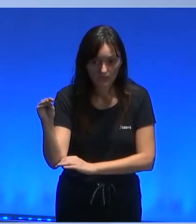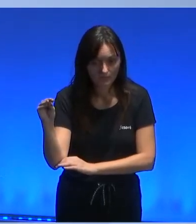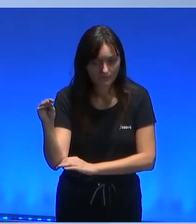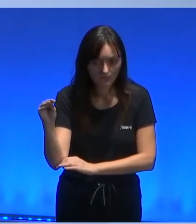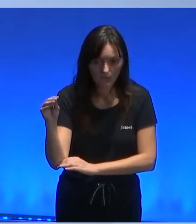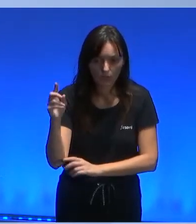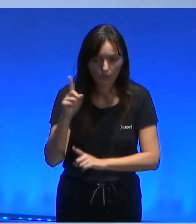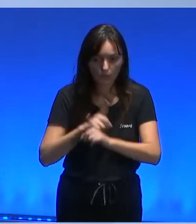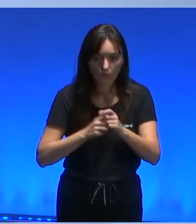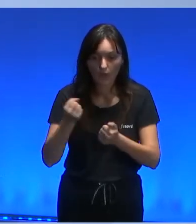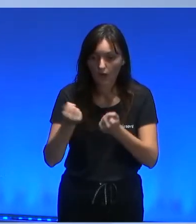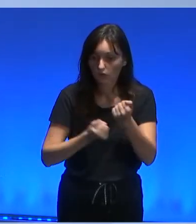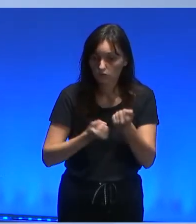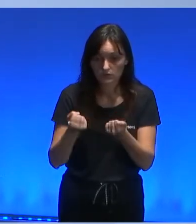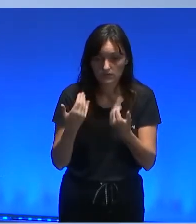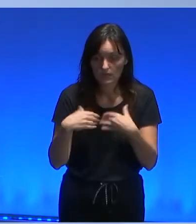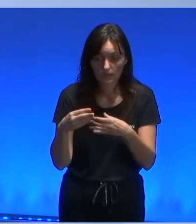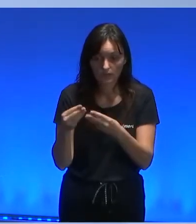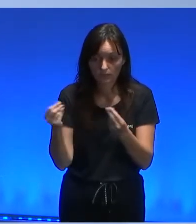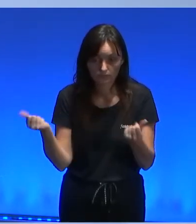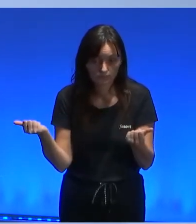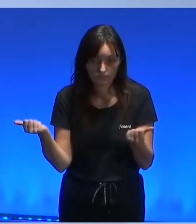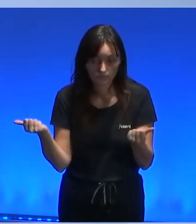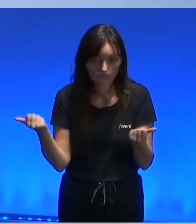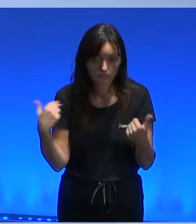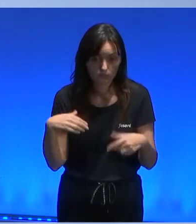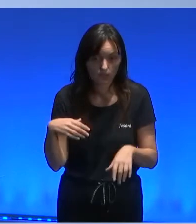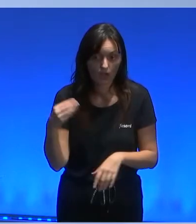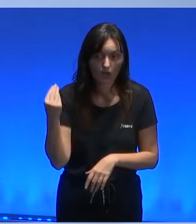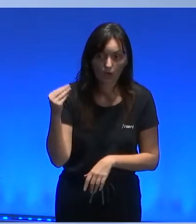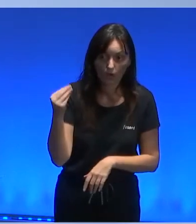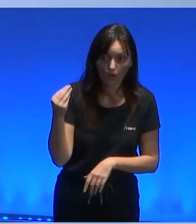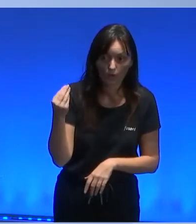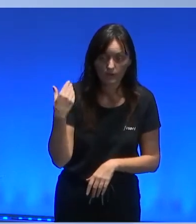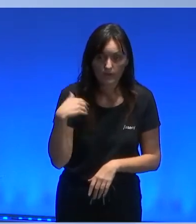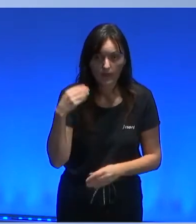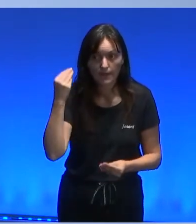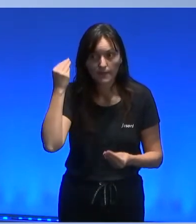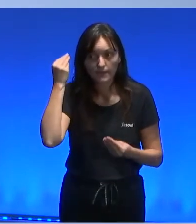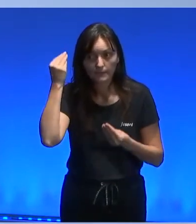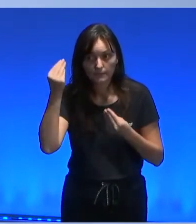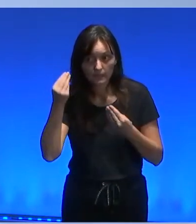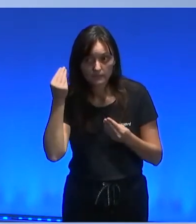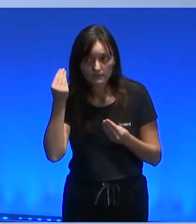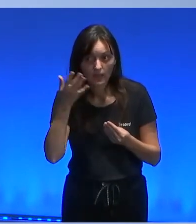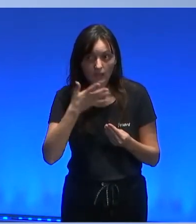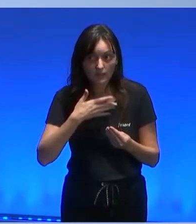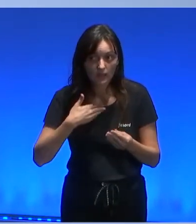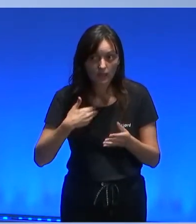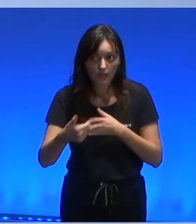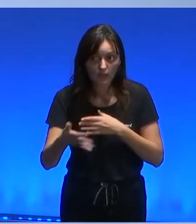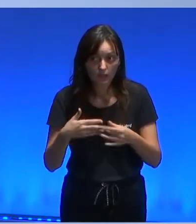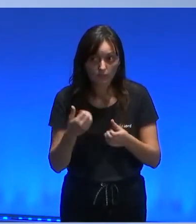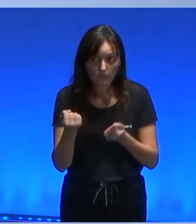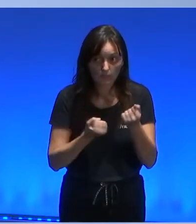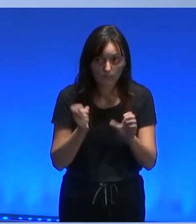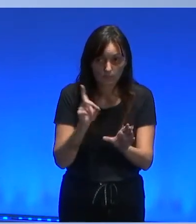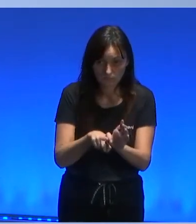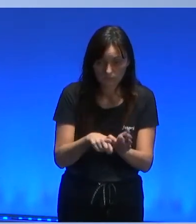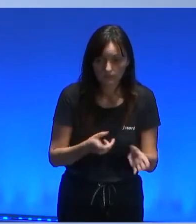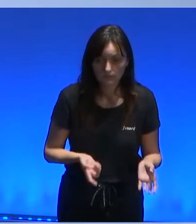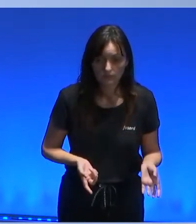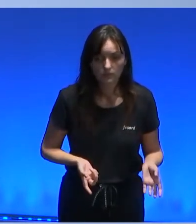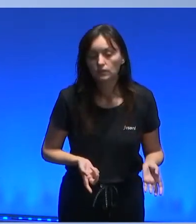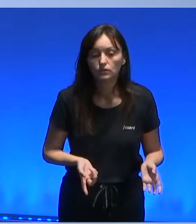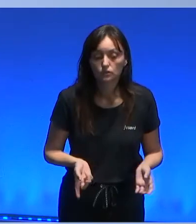va desapareciendo porque el adolescente ya está pensando, esperando de subir en un coche.